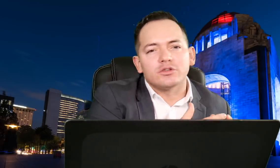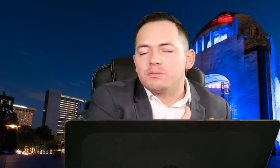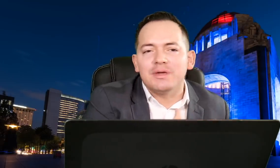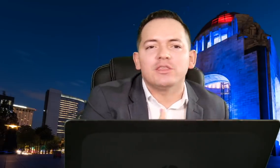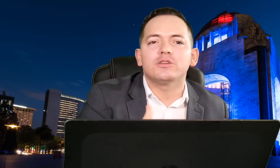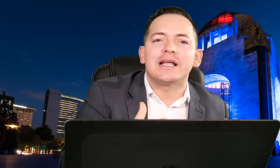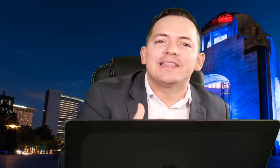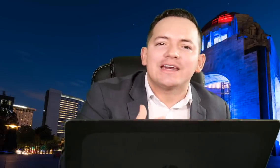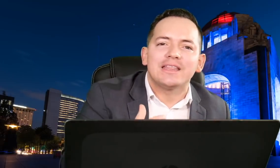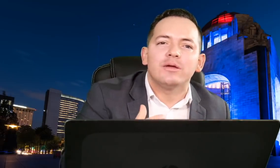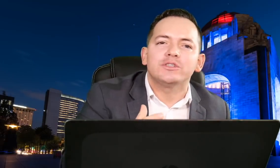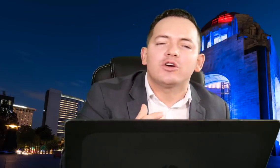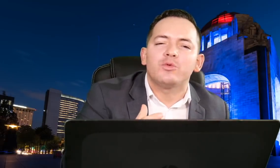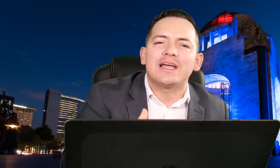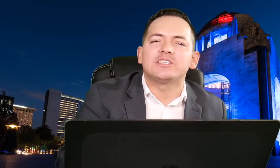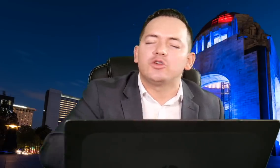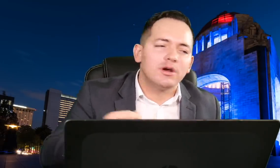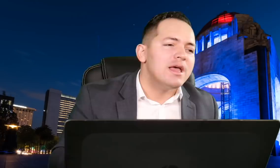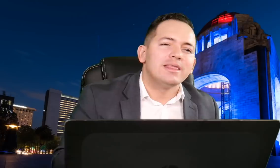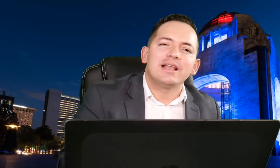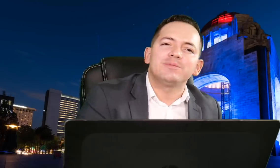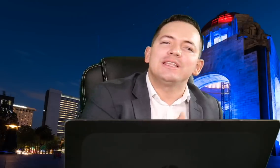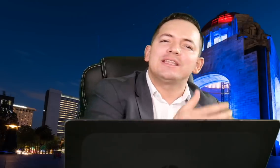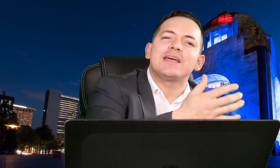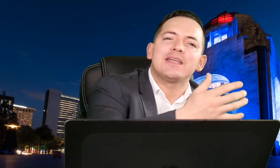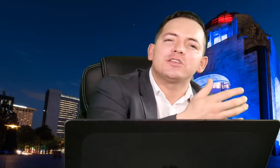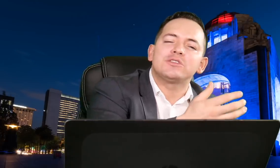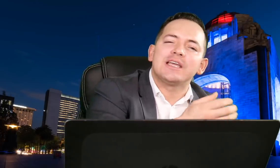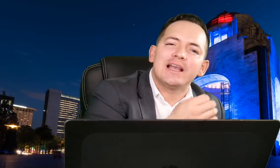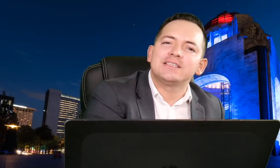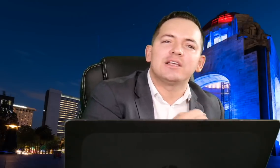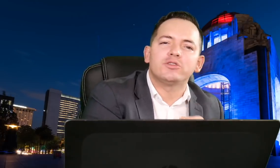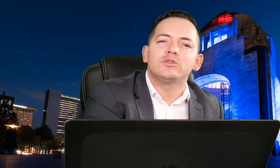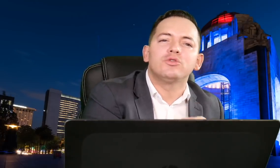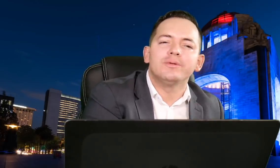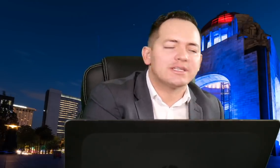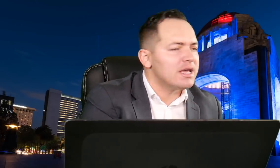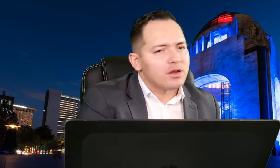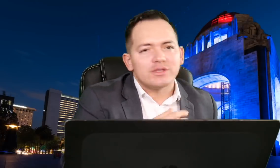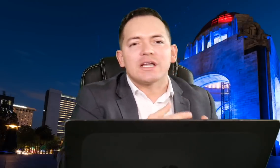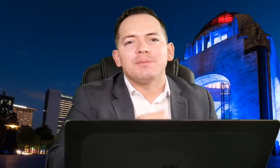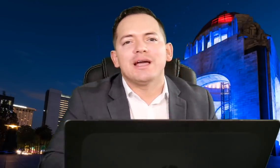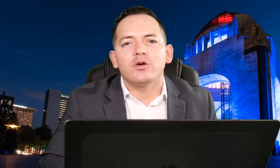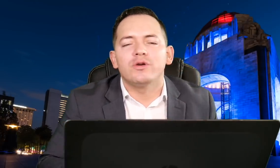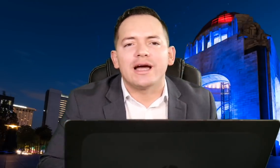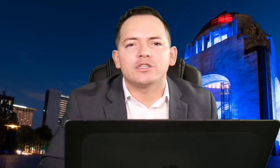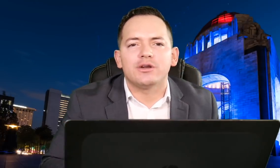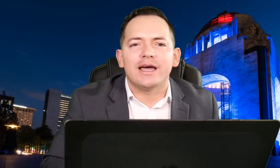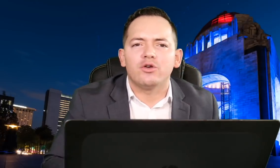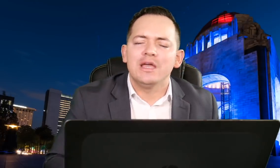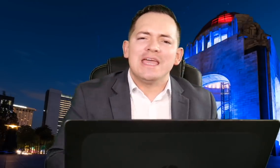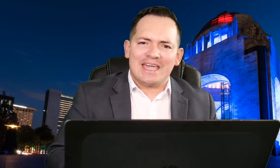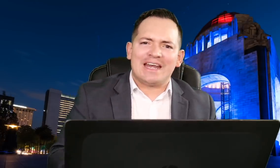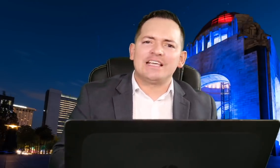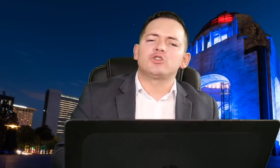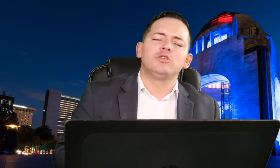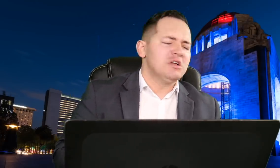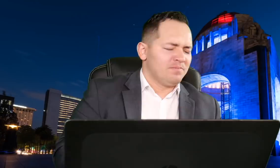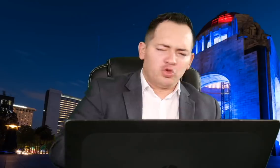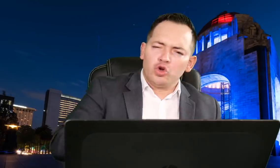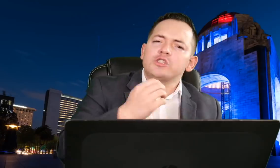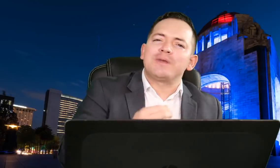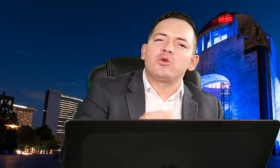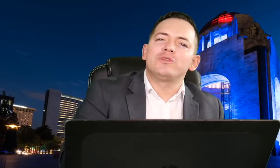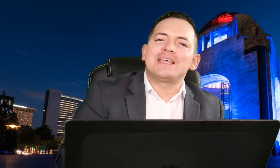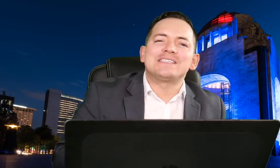de los medios alternativos de comunicación de las benditas redes sociales de los youtubers nuestra amiga juncal solano quien hizo